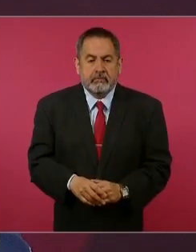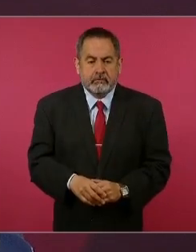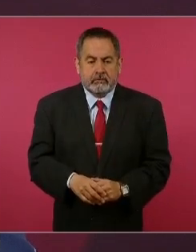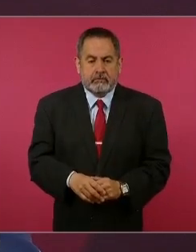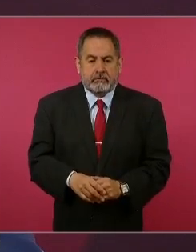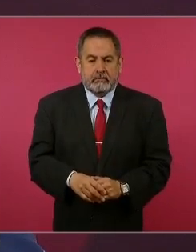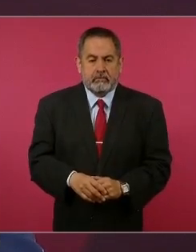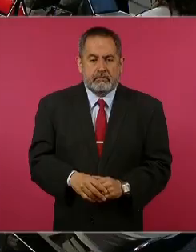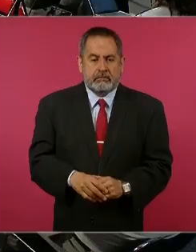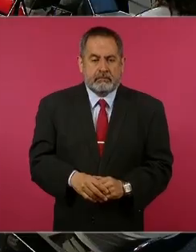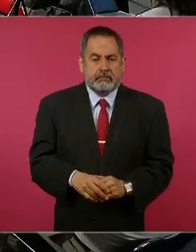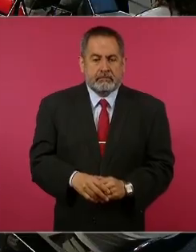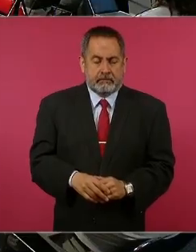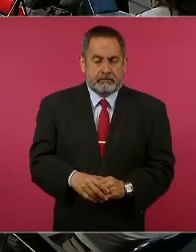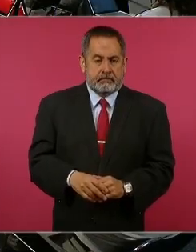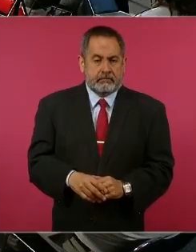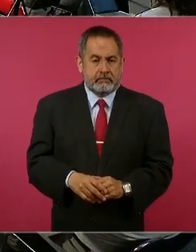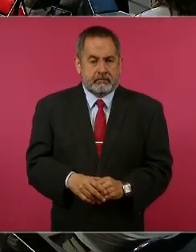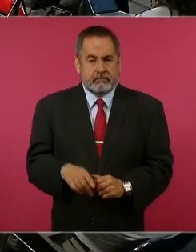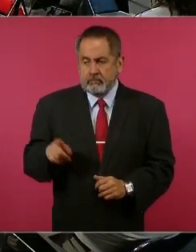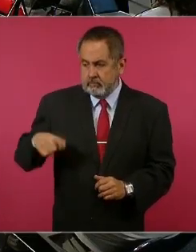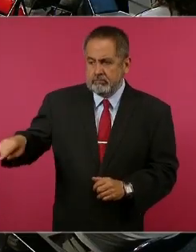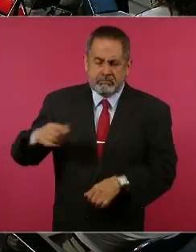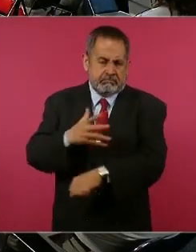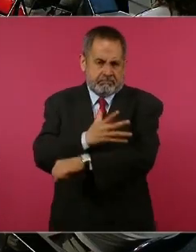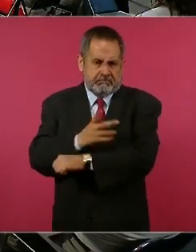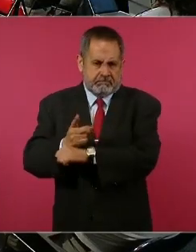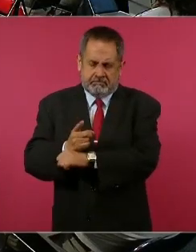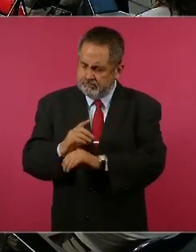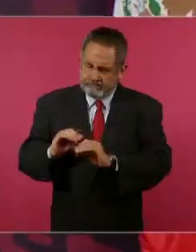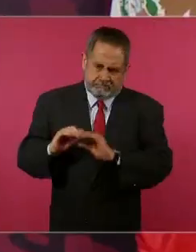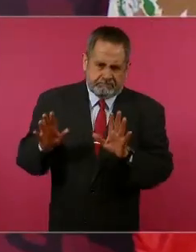Y como son honrados,